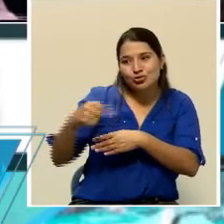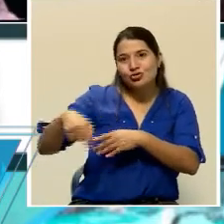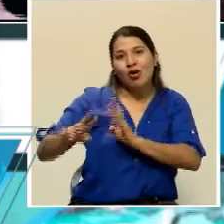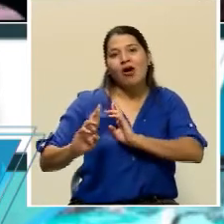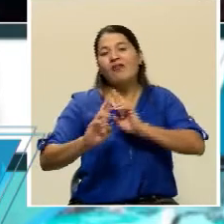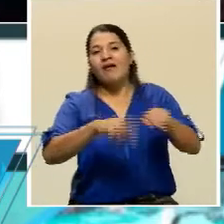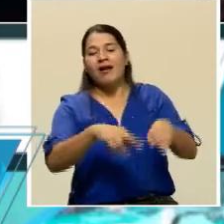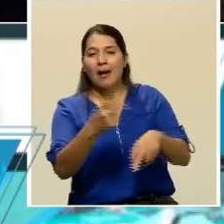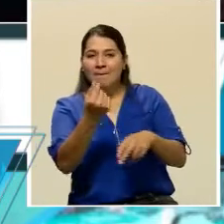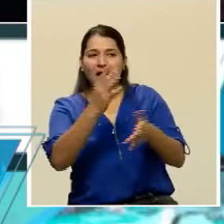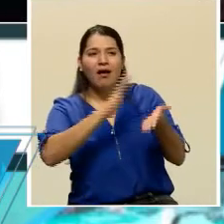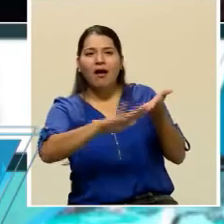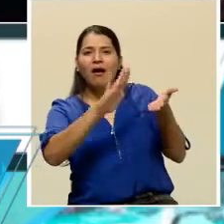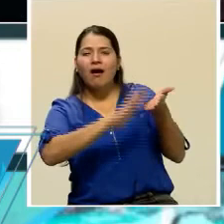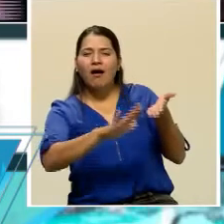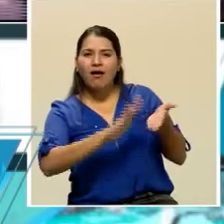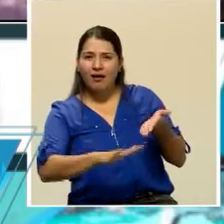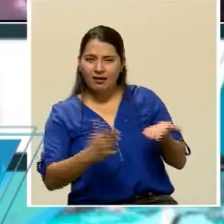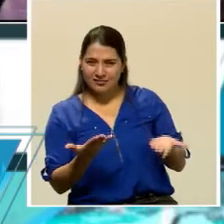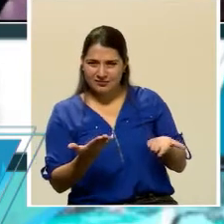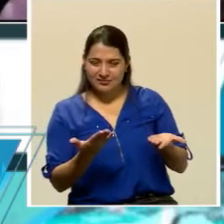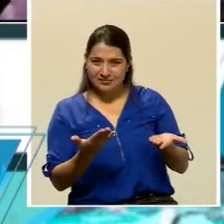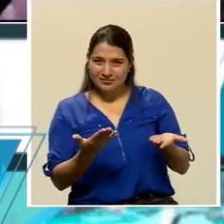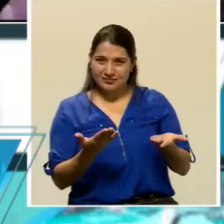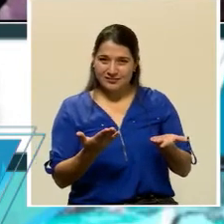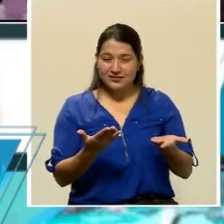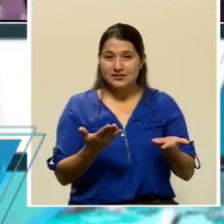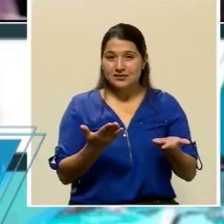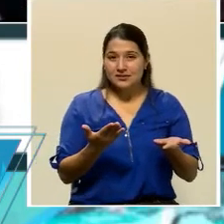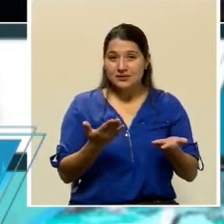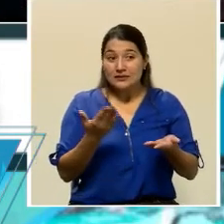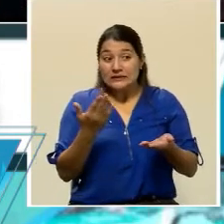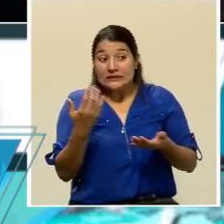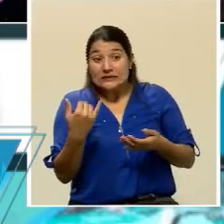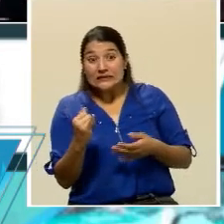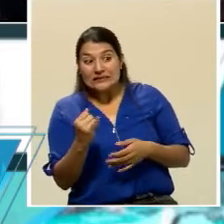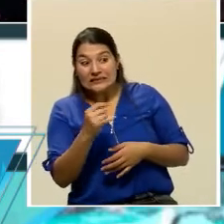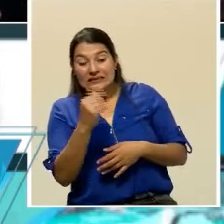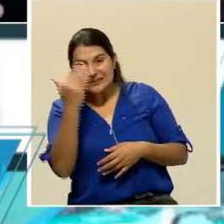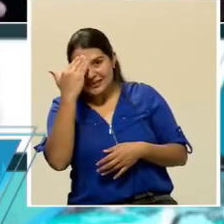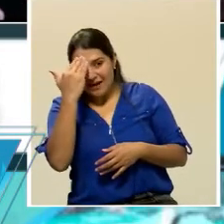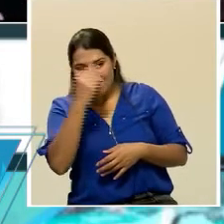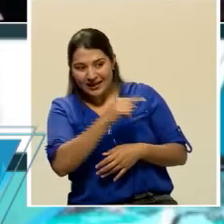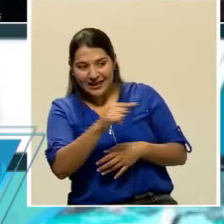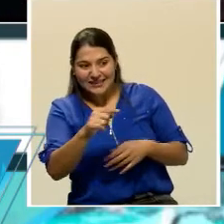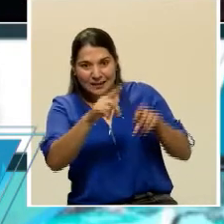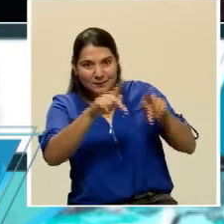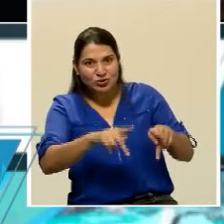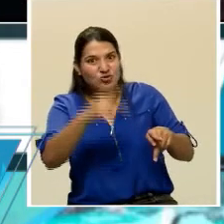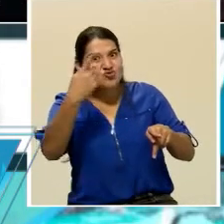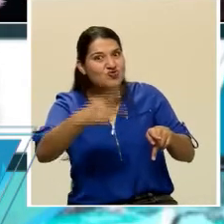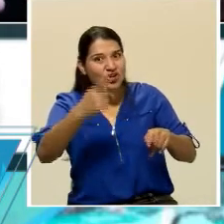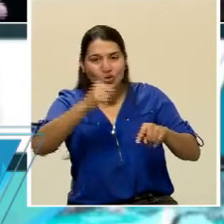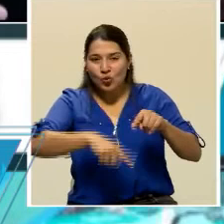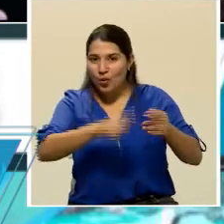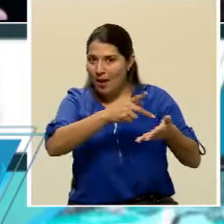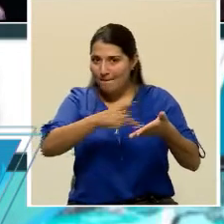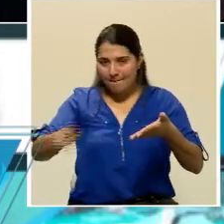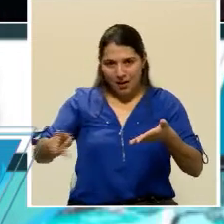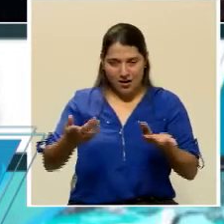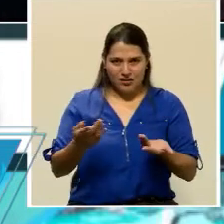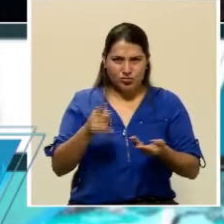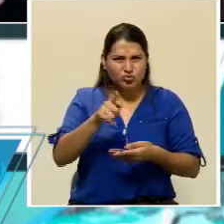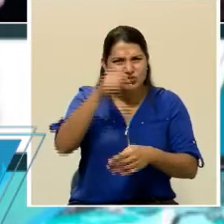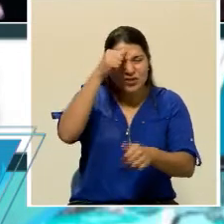regalar la plata desde la perspectiva de cuáles son sus estimaciones de riesgo. Acuérdense que el dinero no es